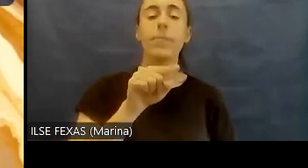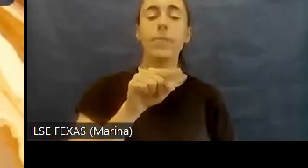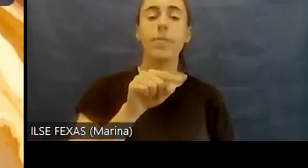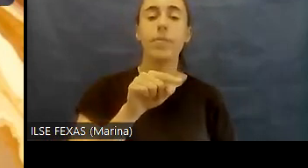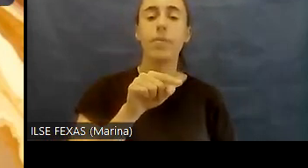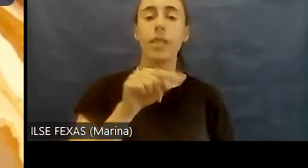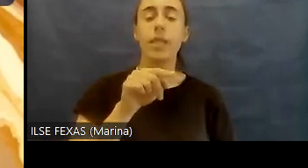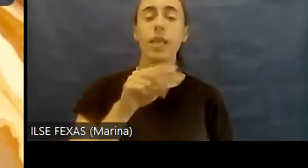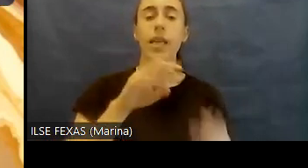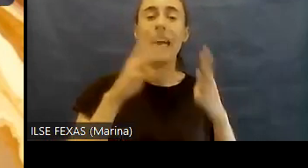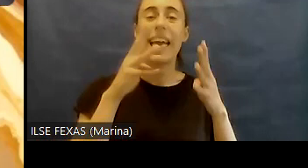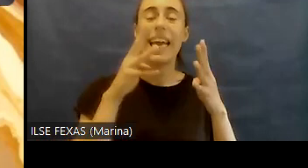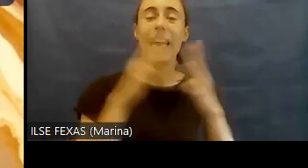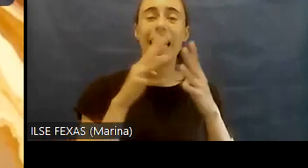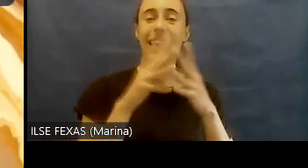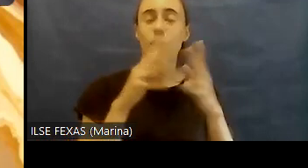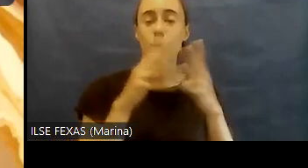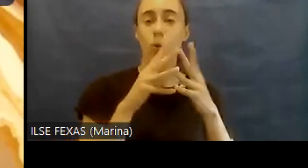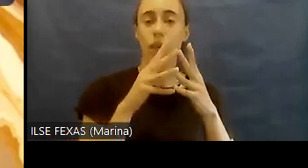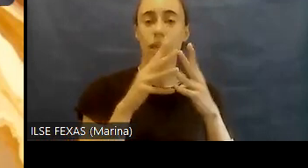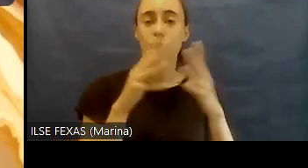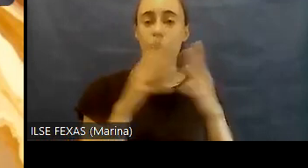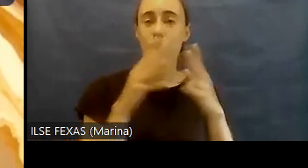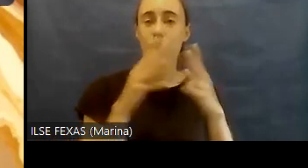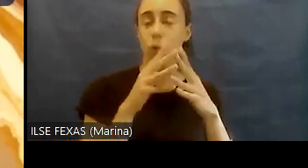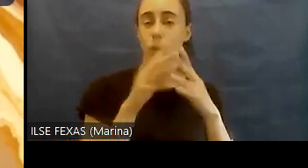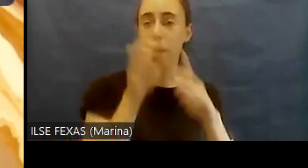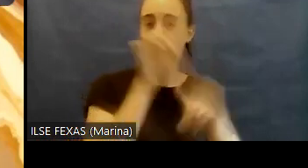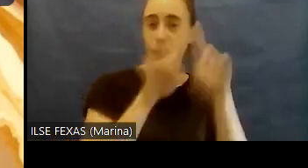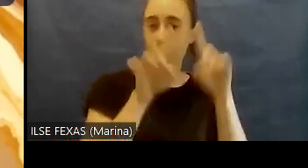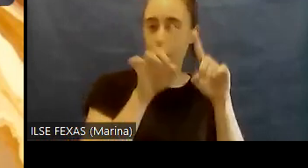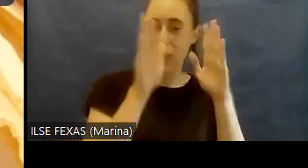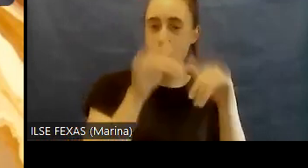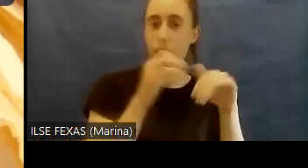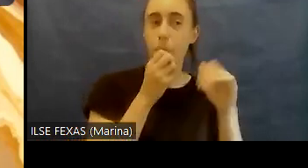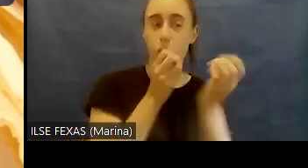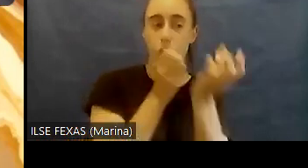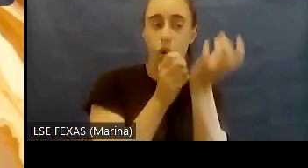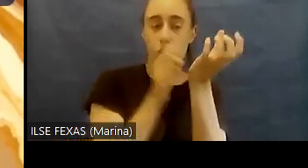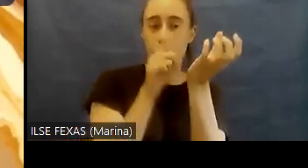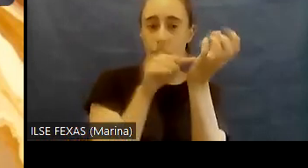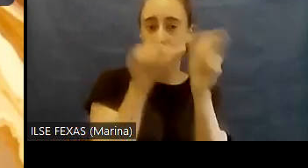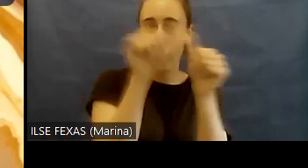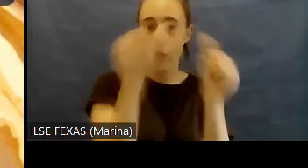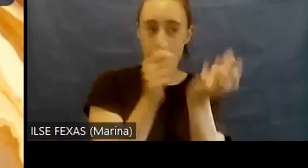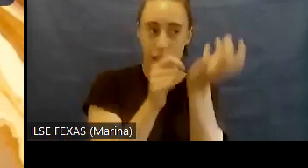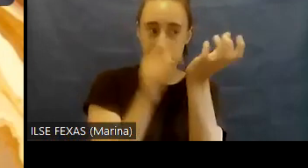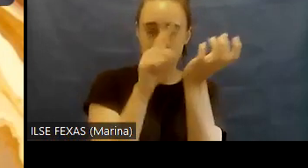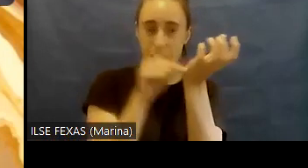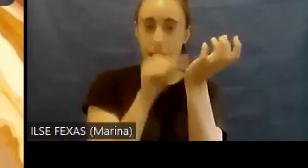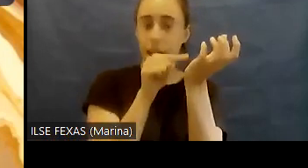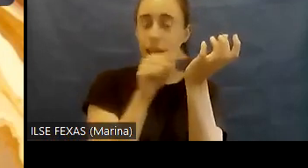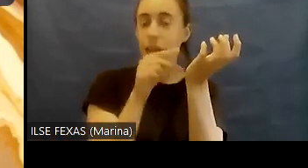estructura anatómica, el divertículo tal cual, no hay ningún problema. El problema es cuando ese divertículo en su interior alberga restos